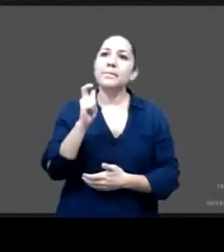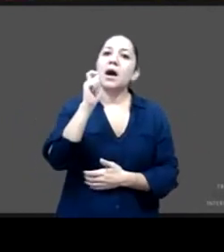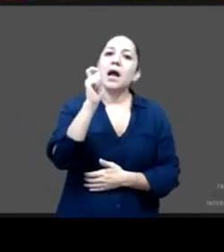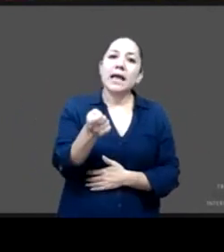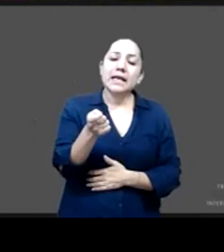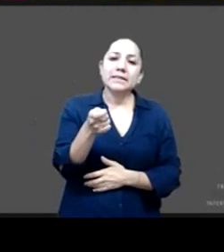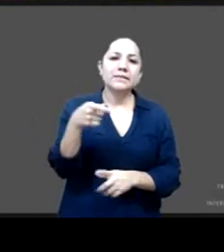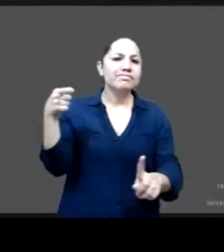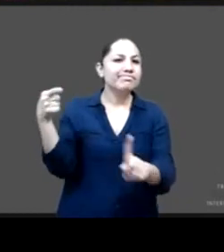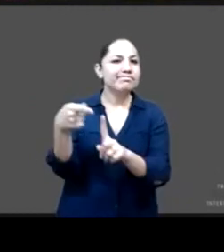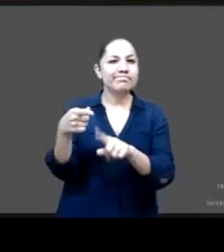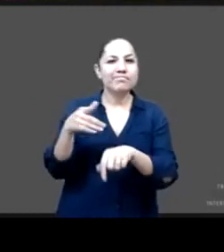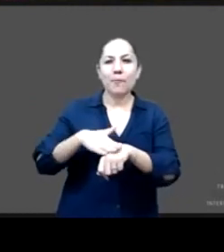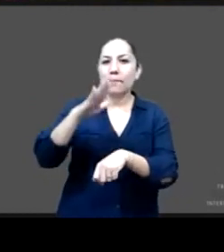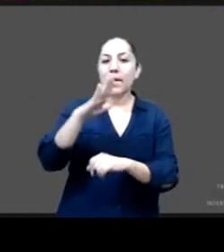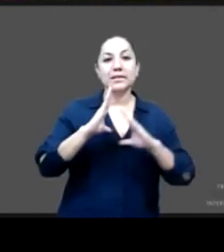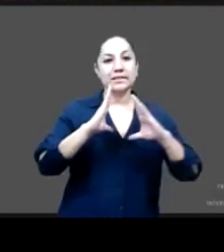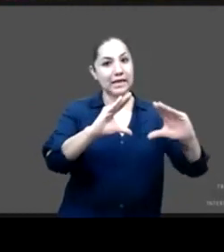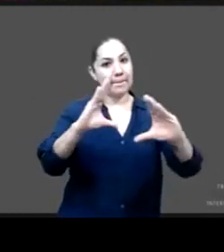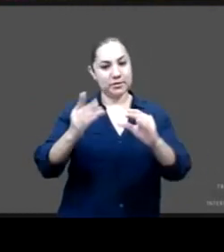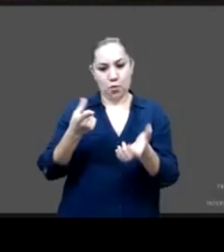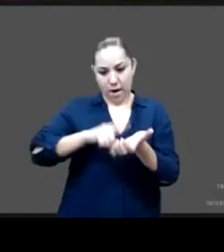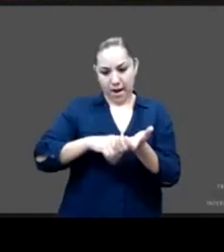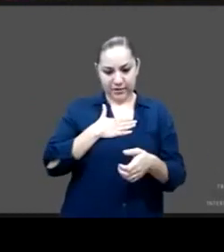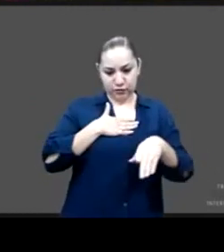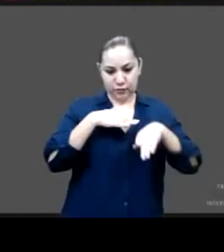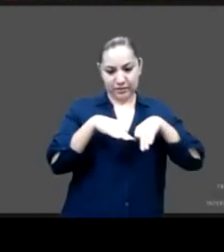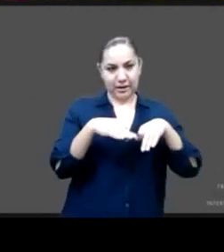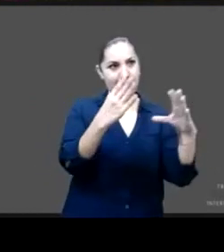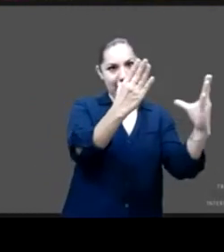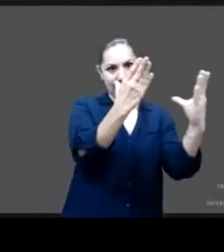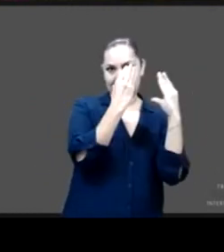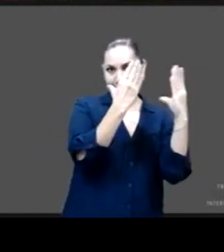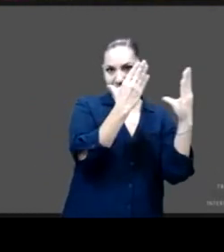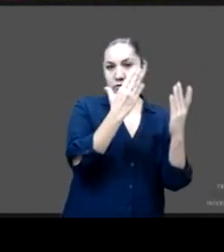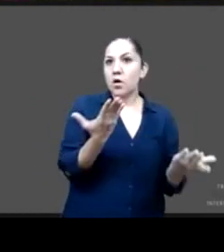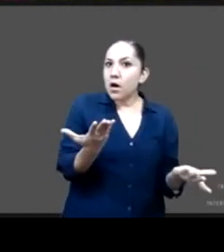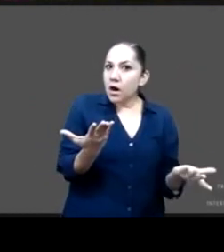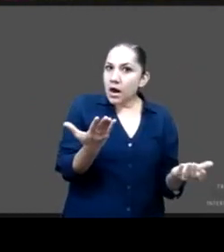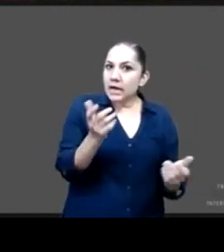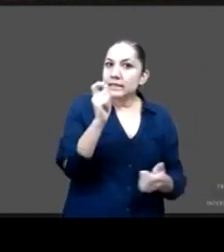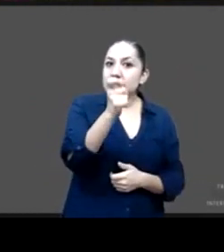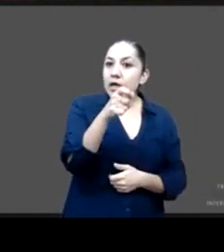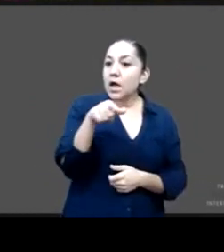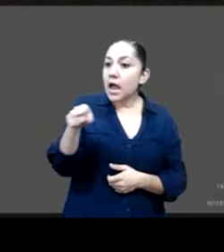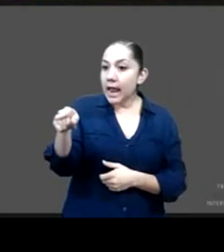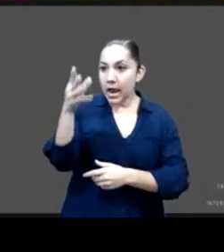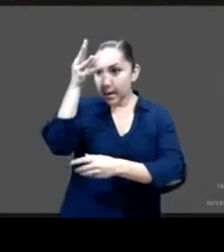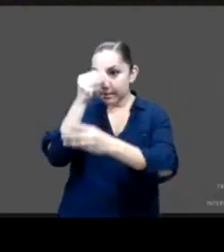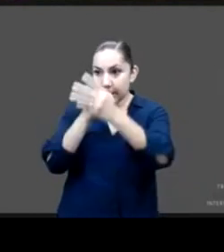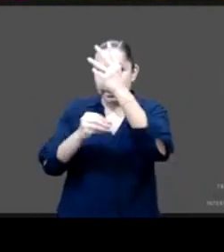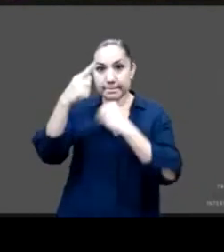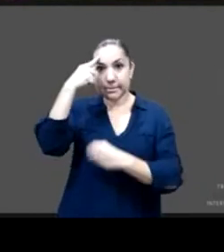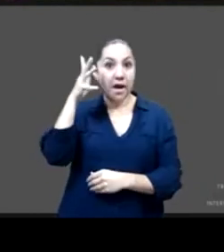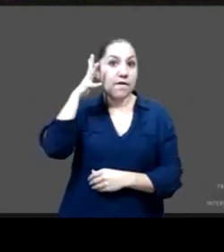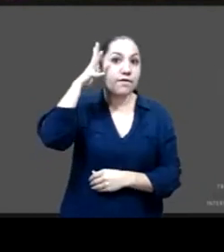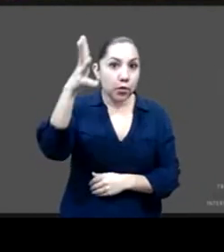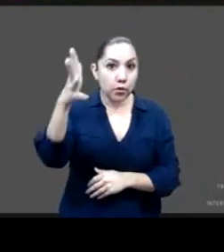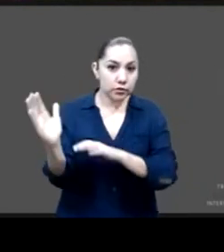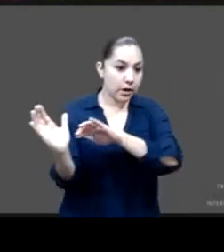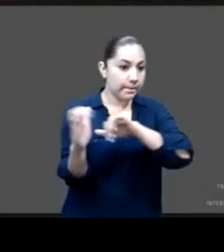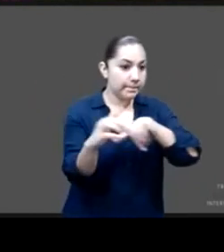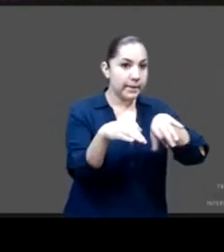centros de trabajo pero no es un programa de inserción laboral no se compromete con los jóvenes en este